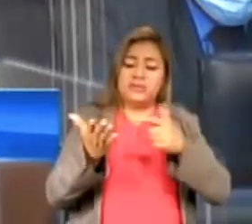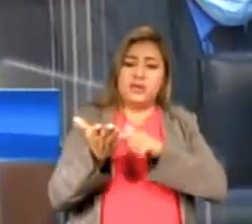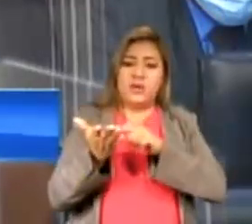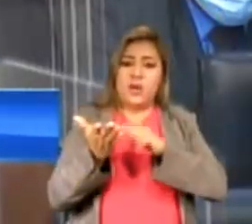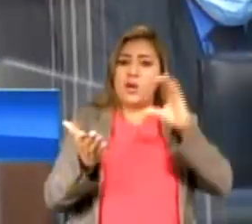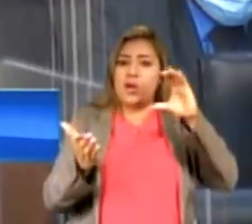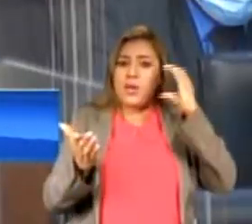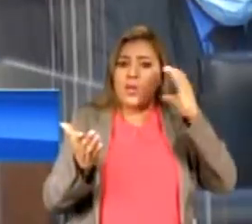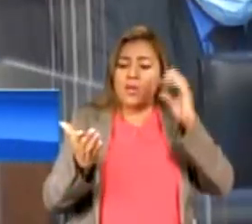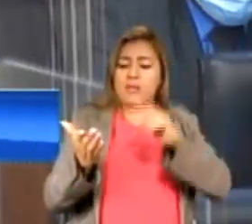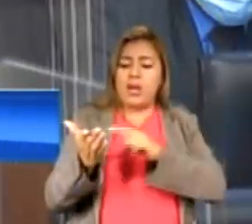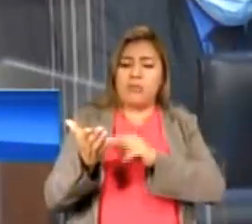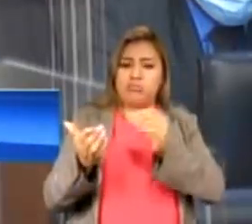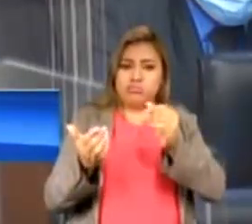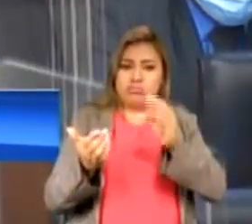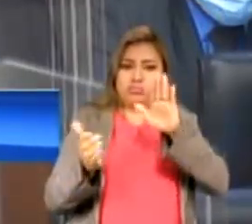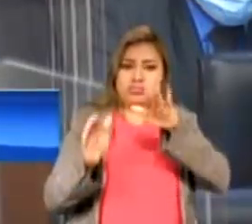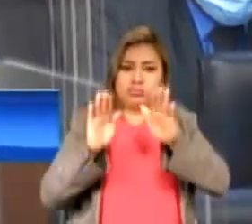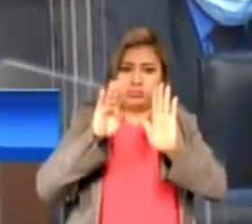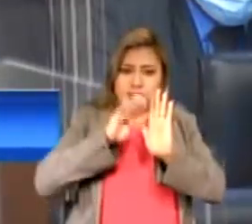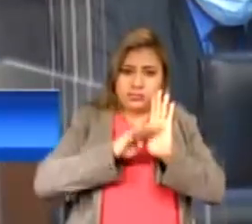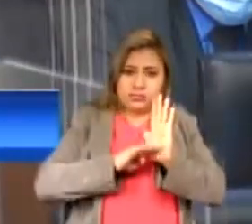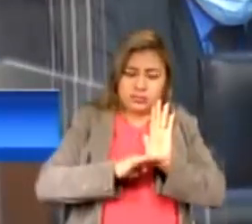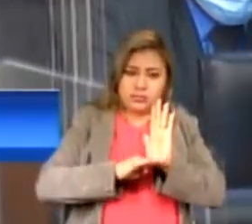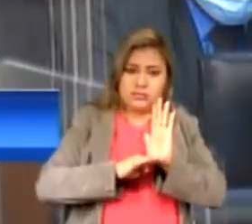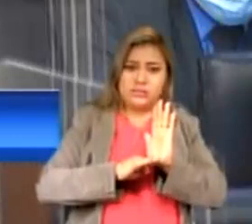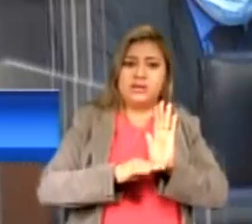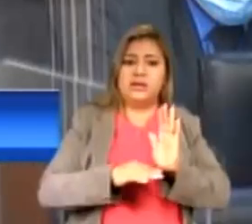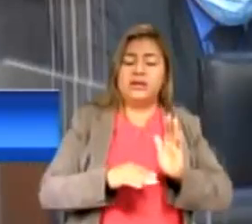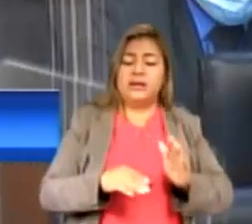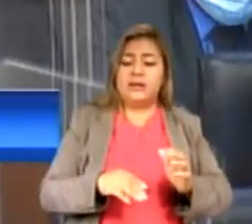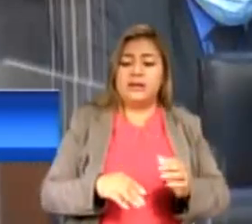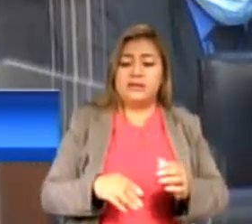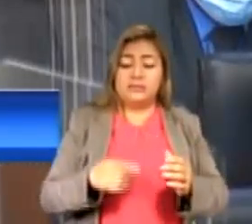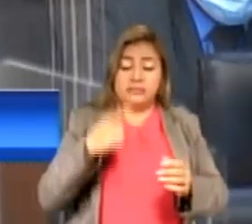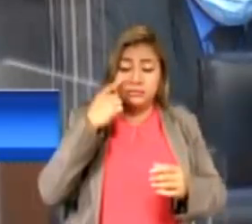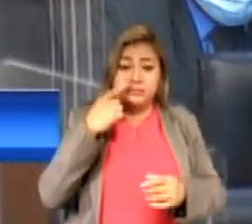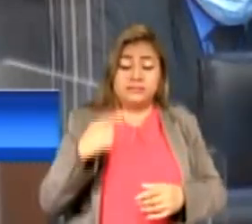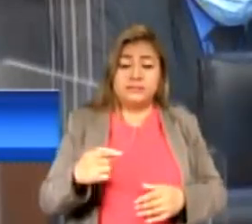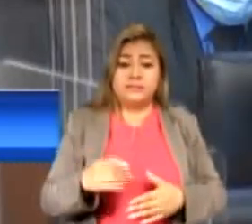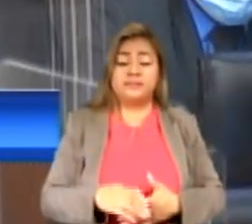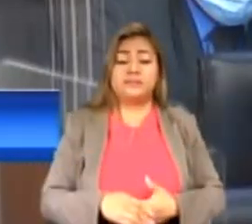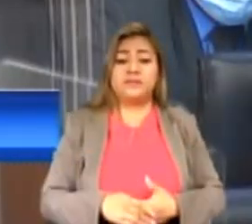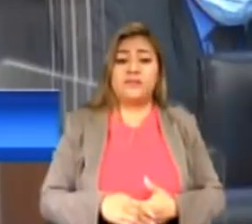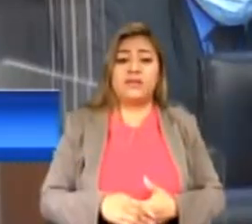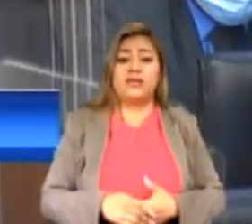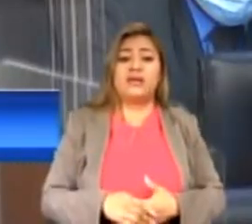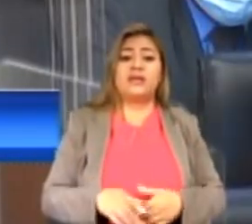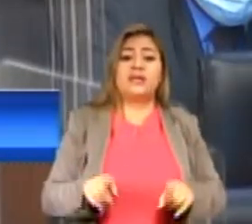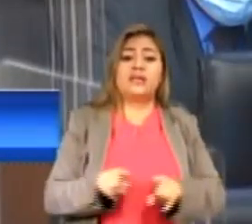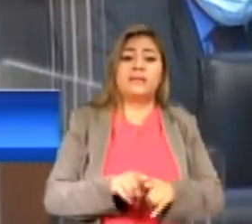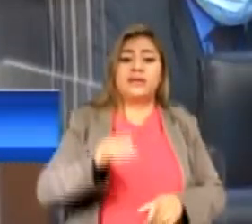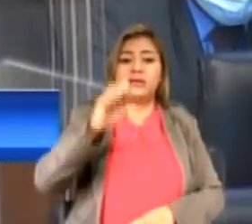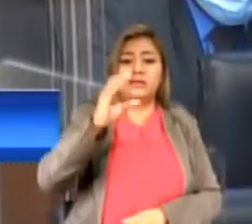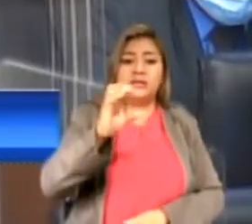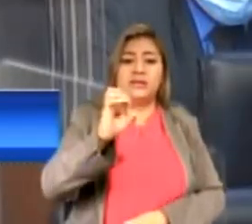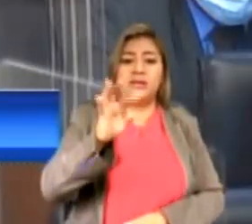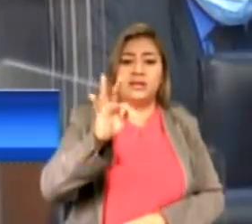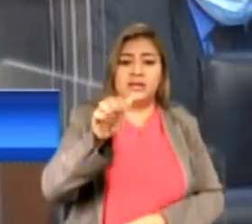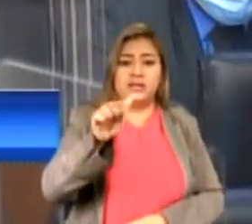si pongo la lista, esto es, ustedes, esto es para cortarse las venas. Vamos con el Cetaphil en crema